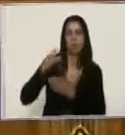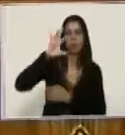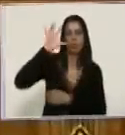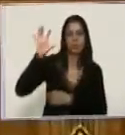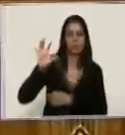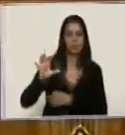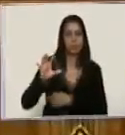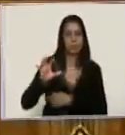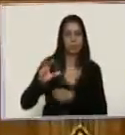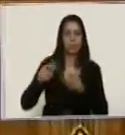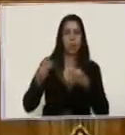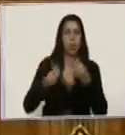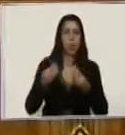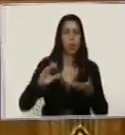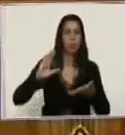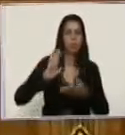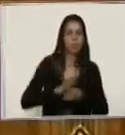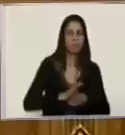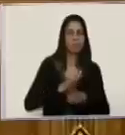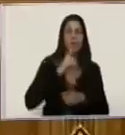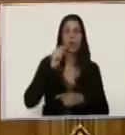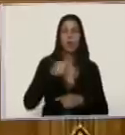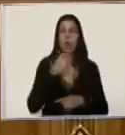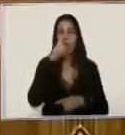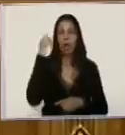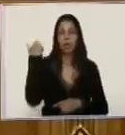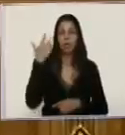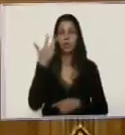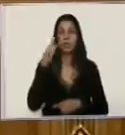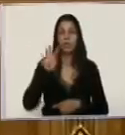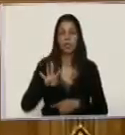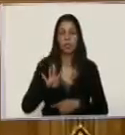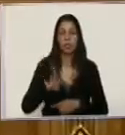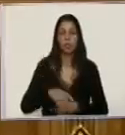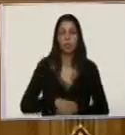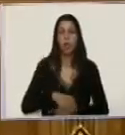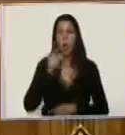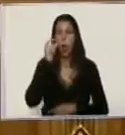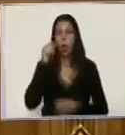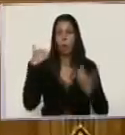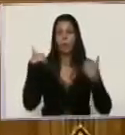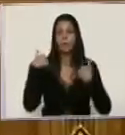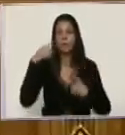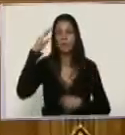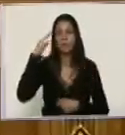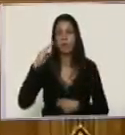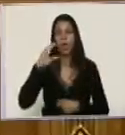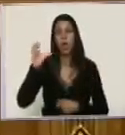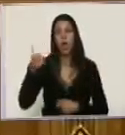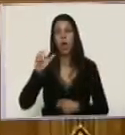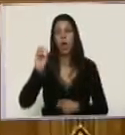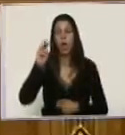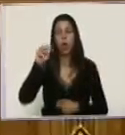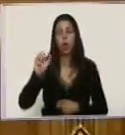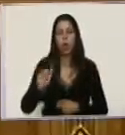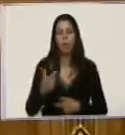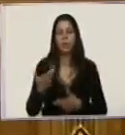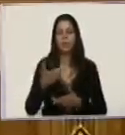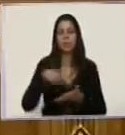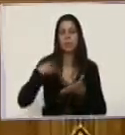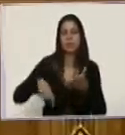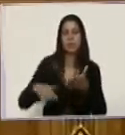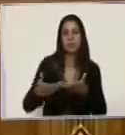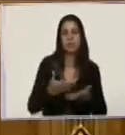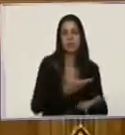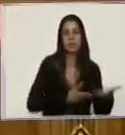solamente la pudieron derrotar la petrolera porque en el año 34 Gómez no le renovó la concesión, imagínate, ¿eh? La